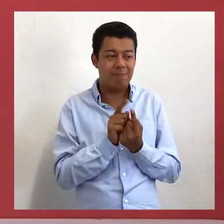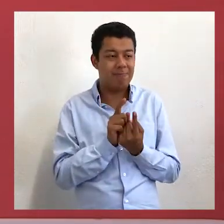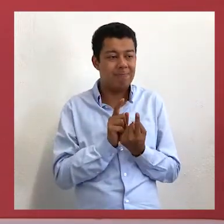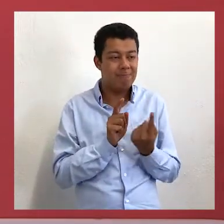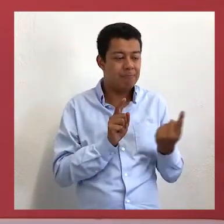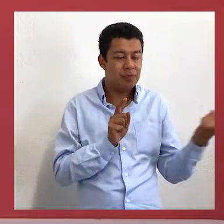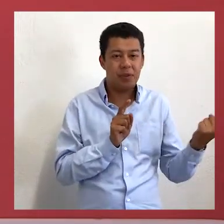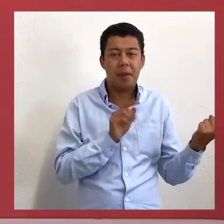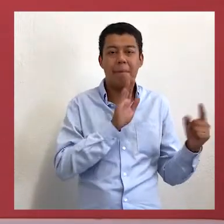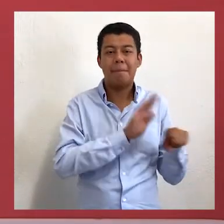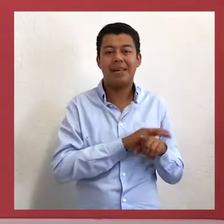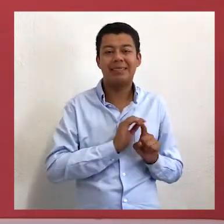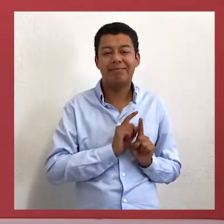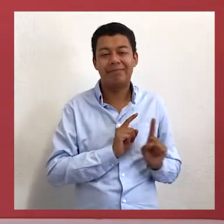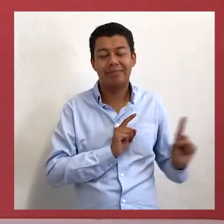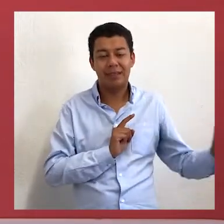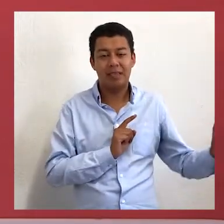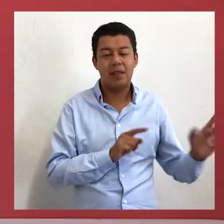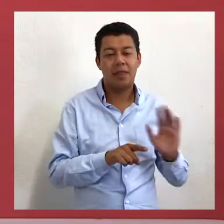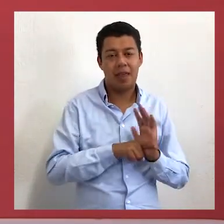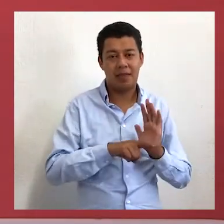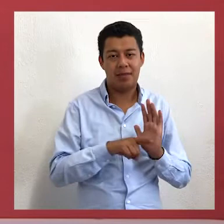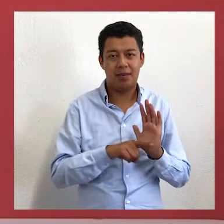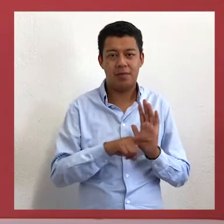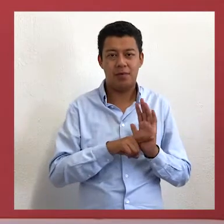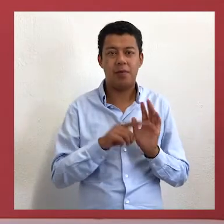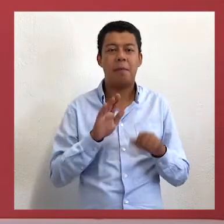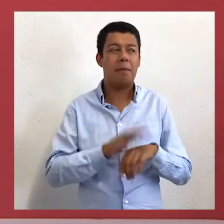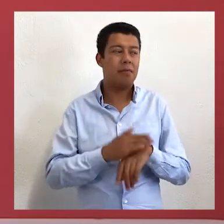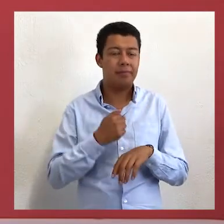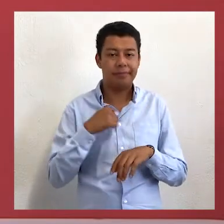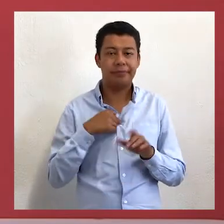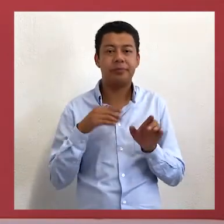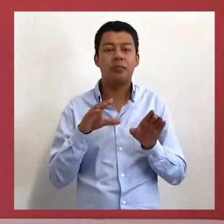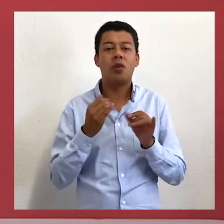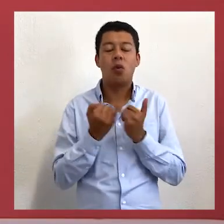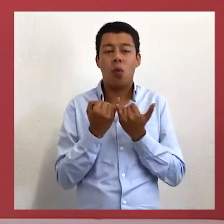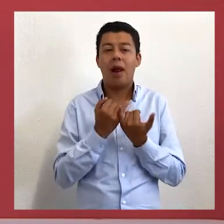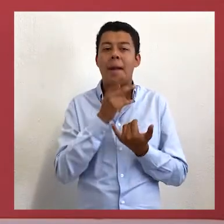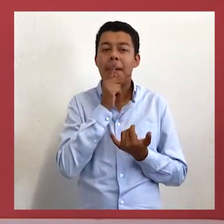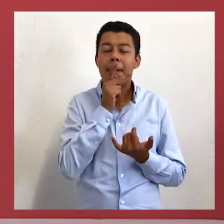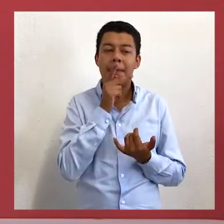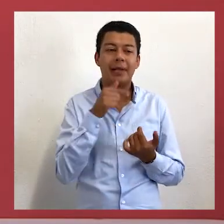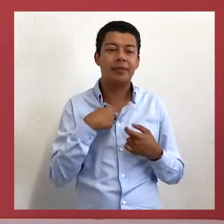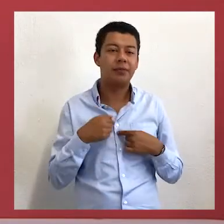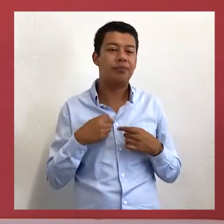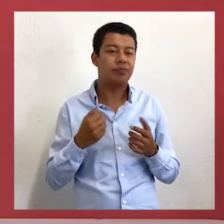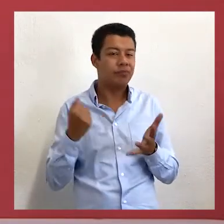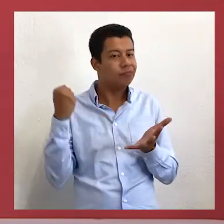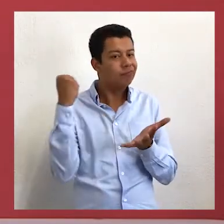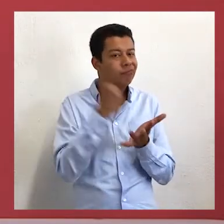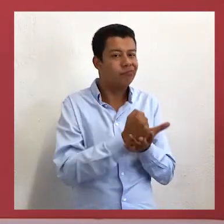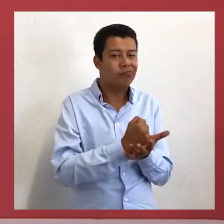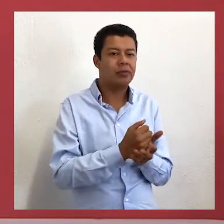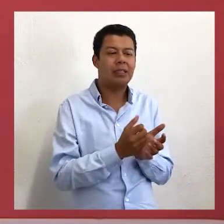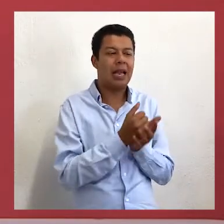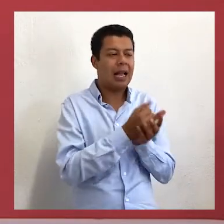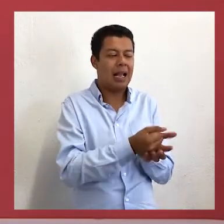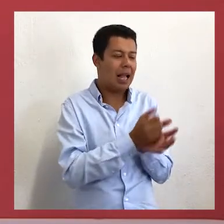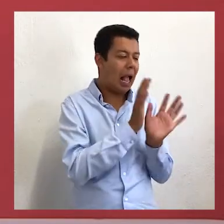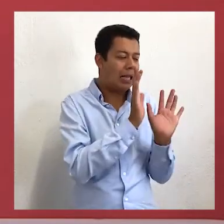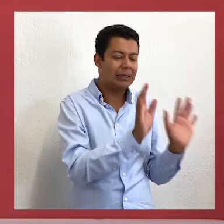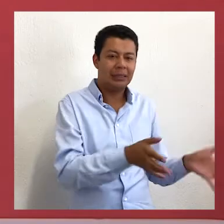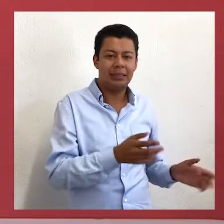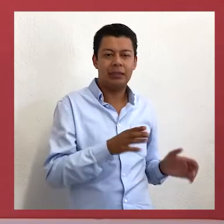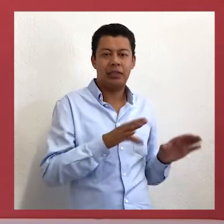ese alejamiento, pero de una manera negativa, porque yo como papá también estoy imponiendo que haga las cosas como